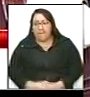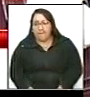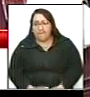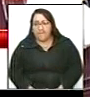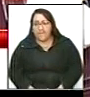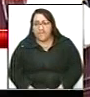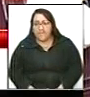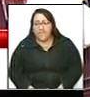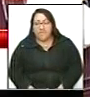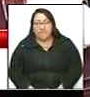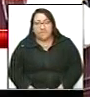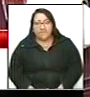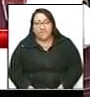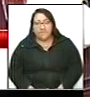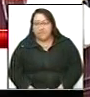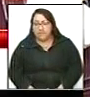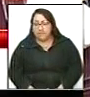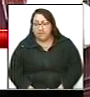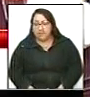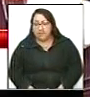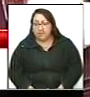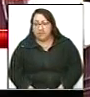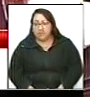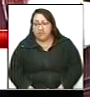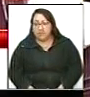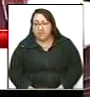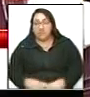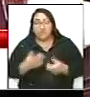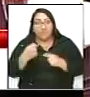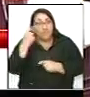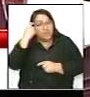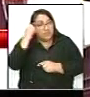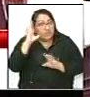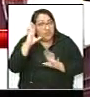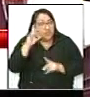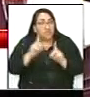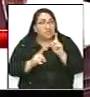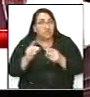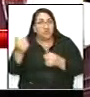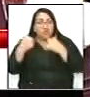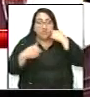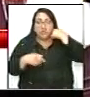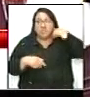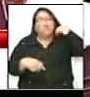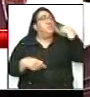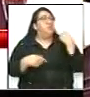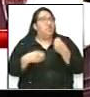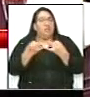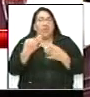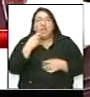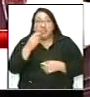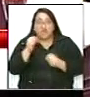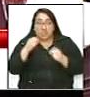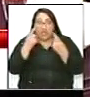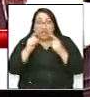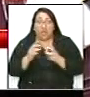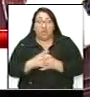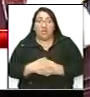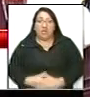La subjetividad es cuando vienen situaciones como, a pesar de que la mayoría ha dicho que está de